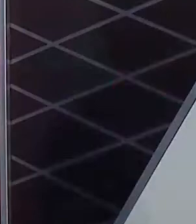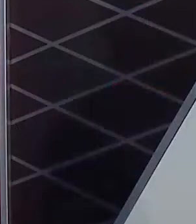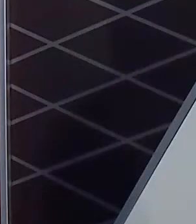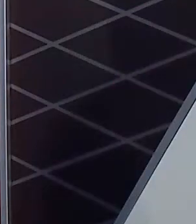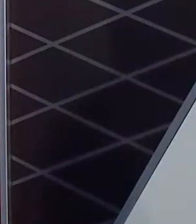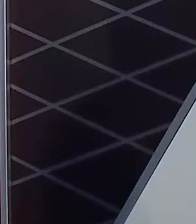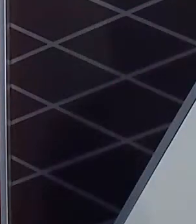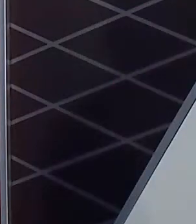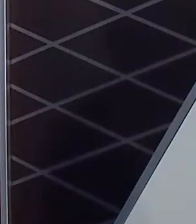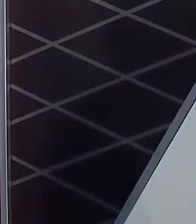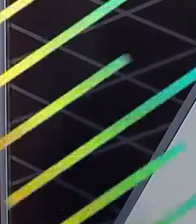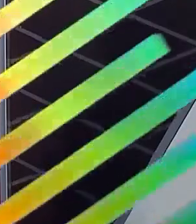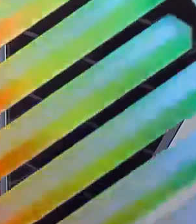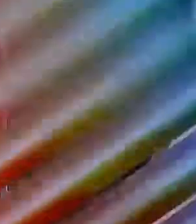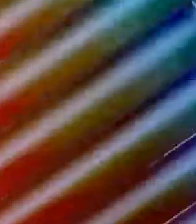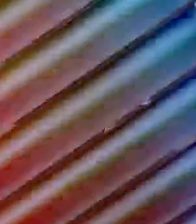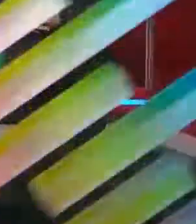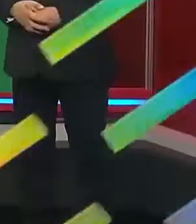1000.